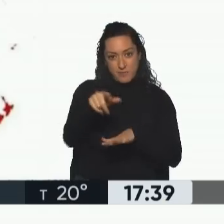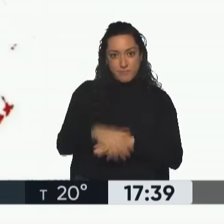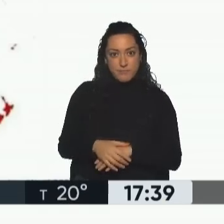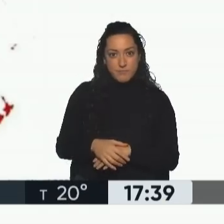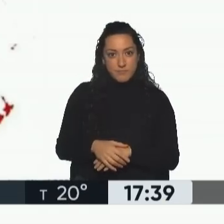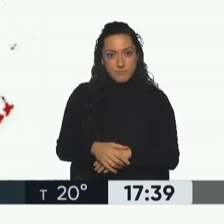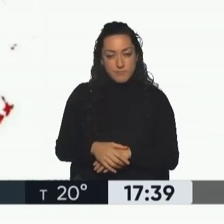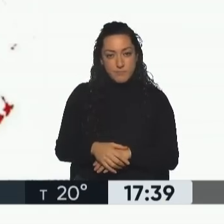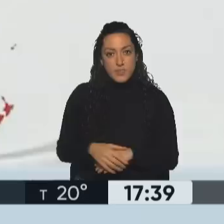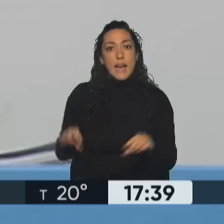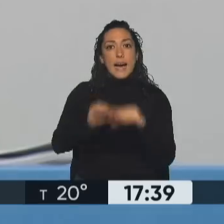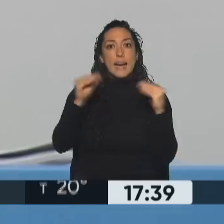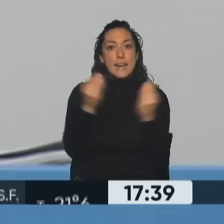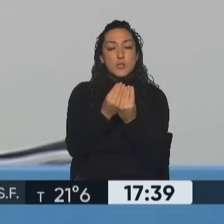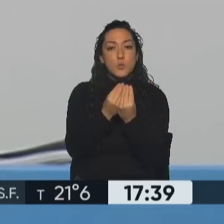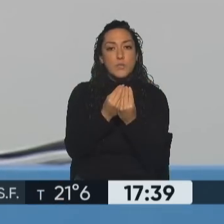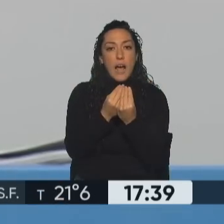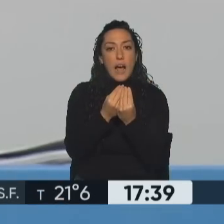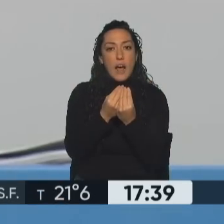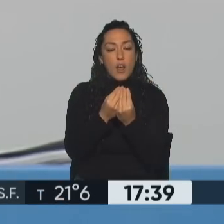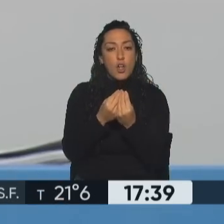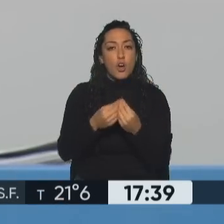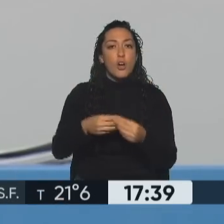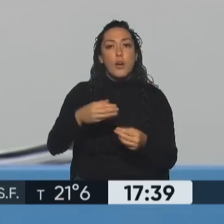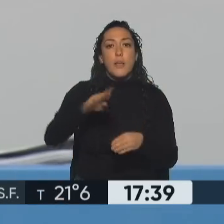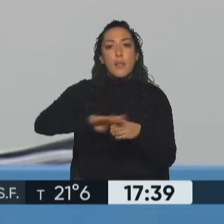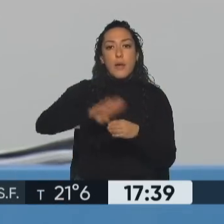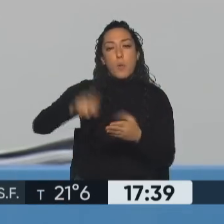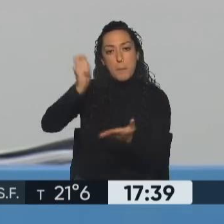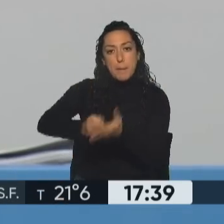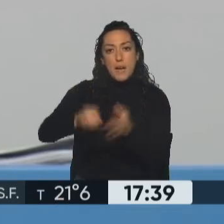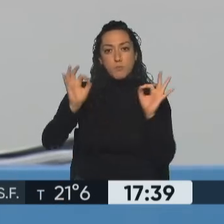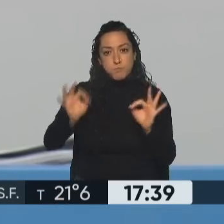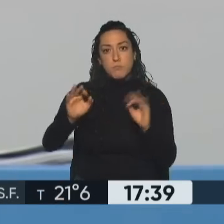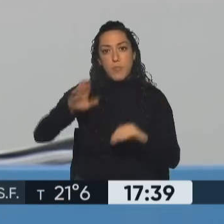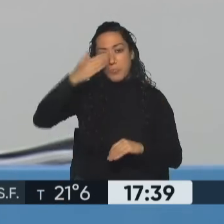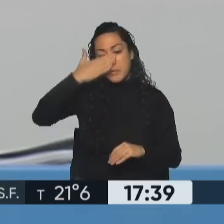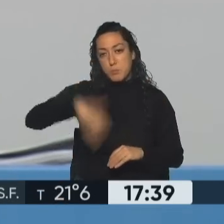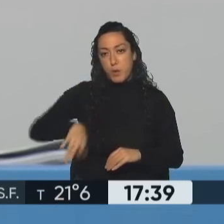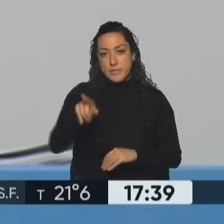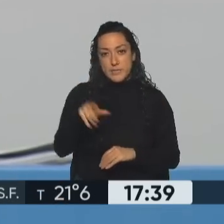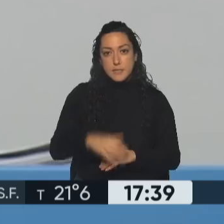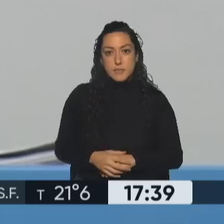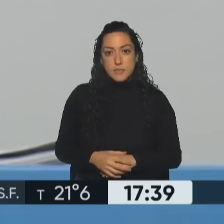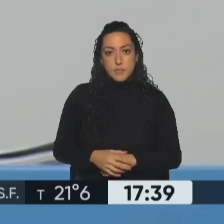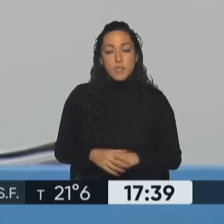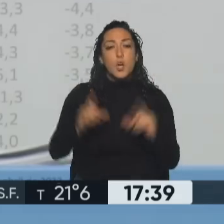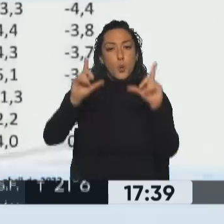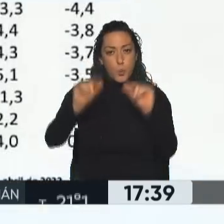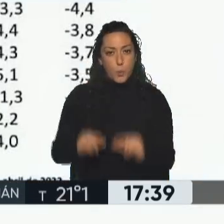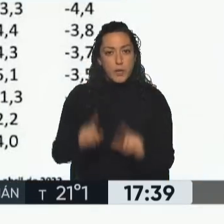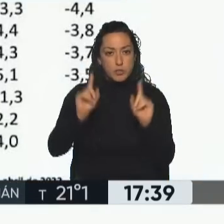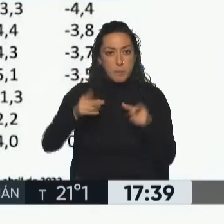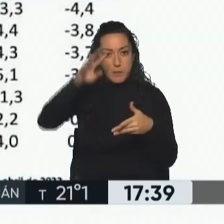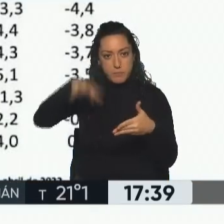el resultado fiscal definitivo después de pagar deuda, por favor. Que son números también,